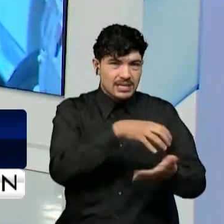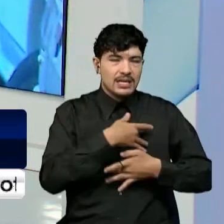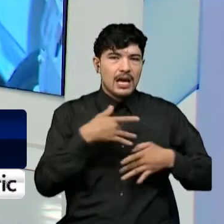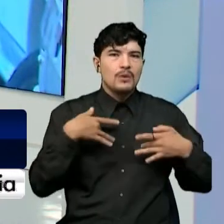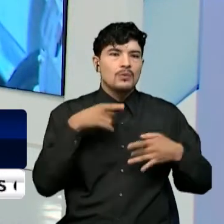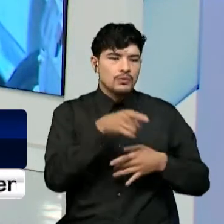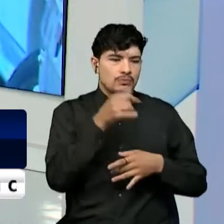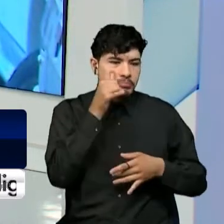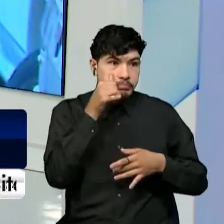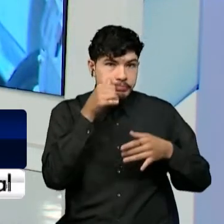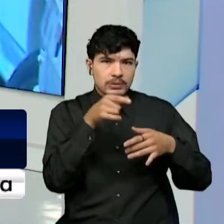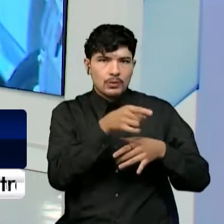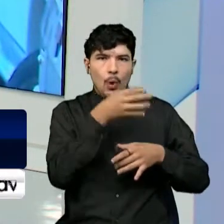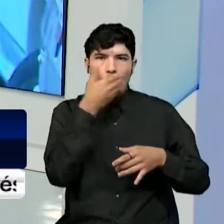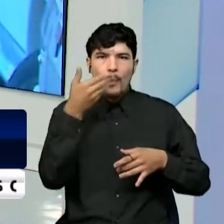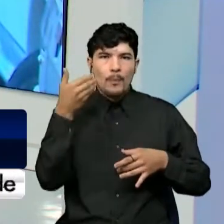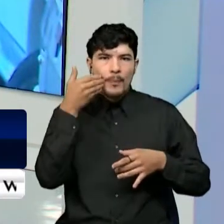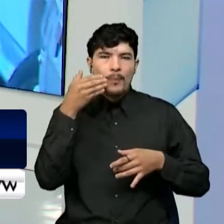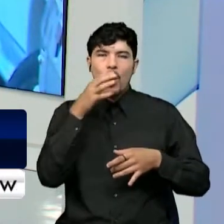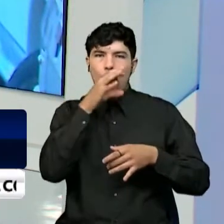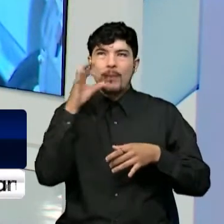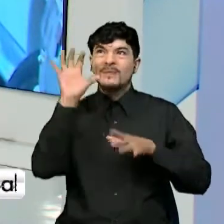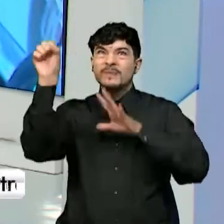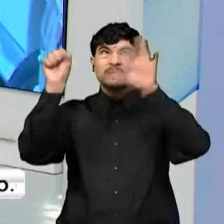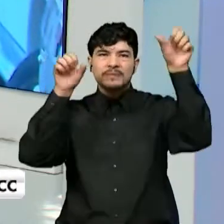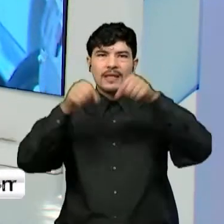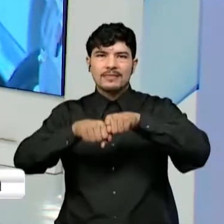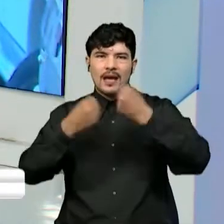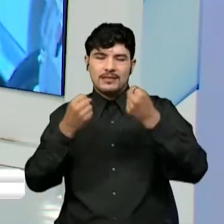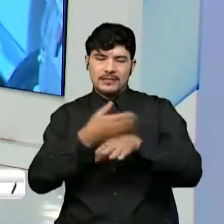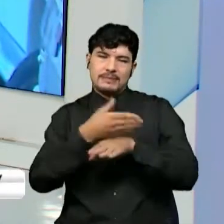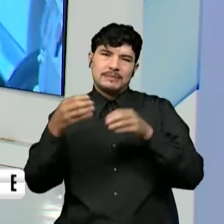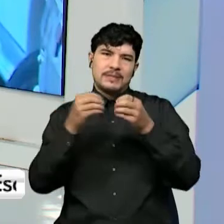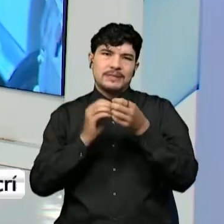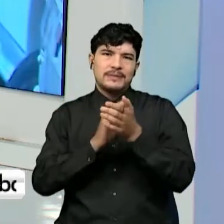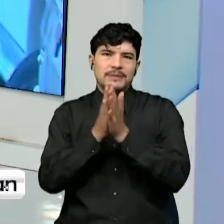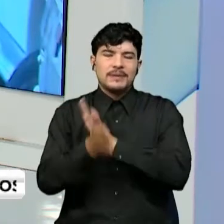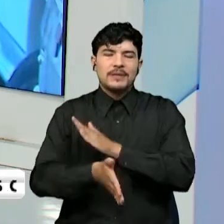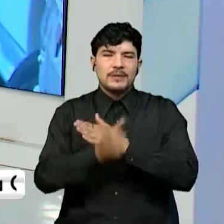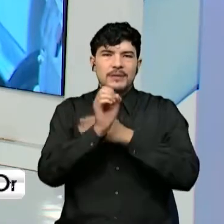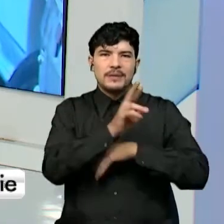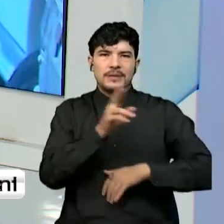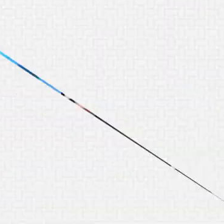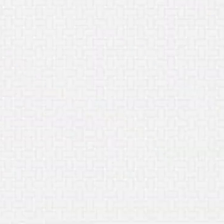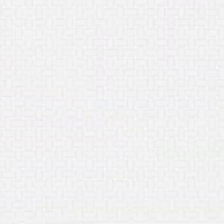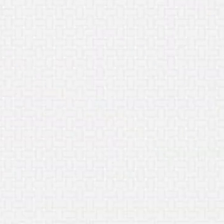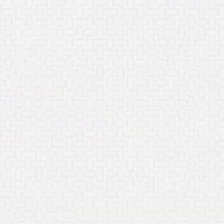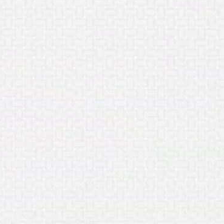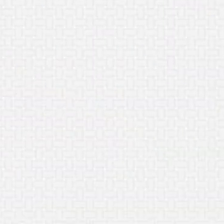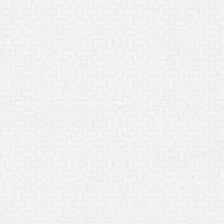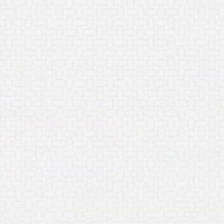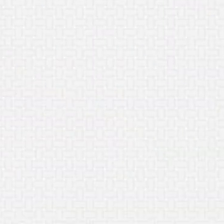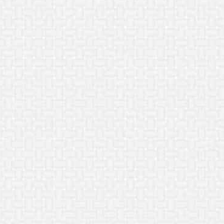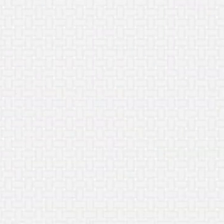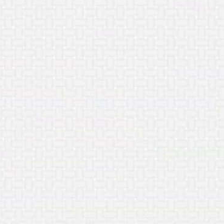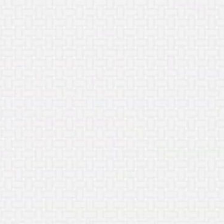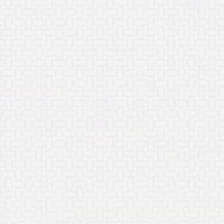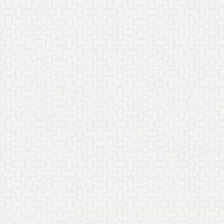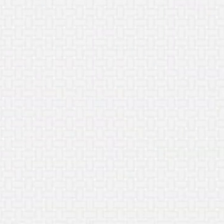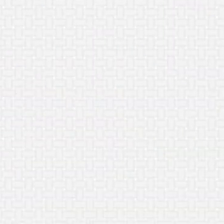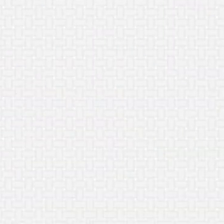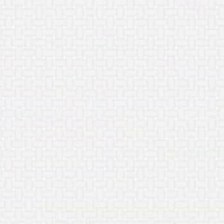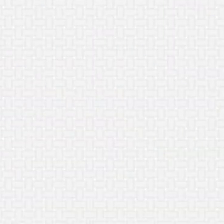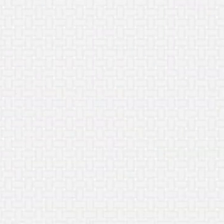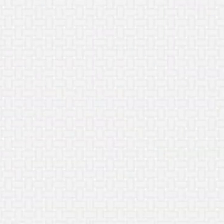paro armado de ln en la región del catatumbo raúl rolando castro continúan ustedes en oriente noticias con más información en peru.com